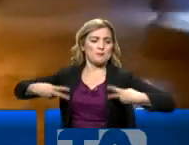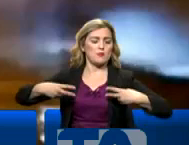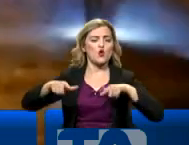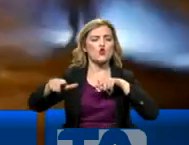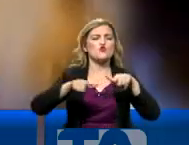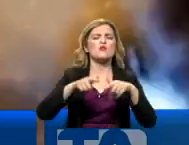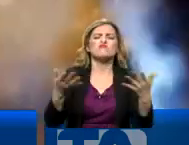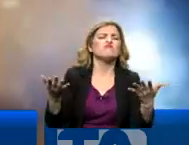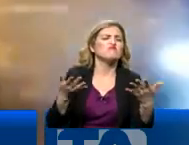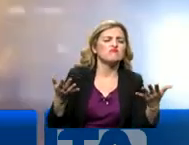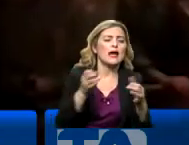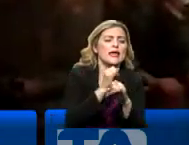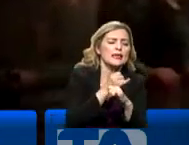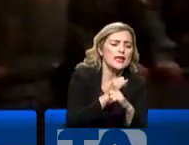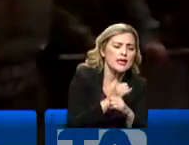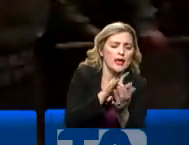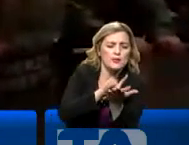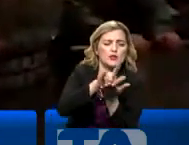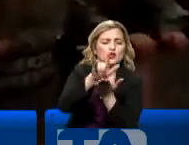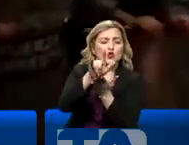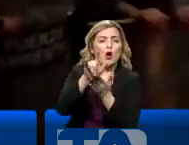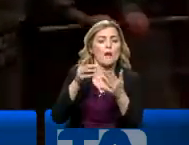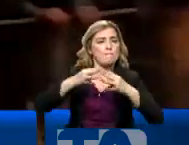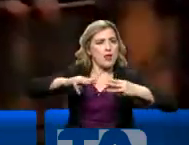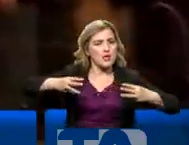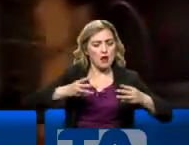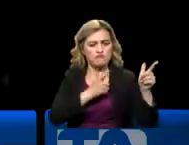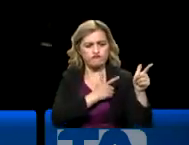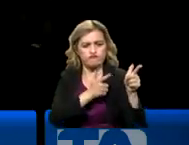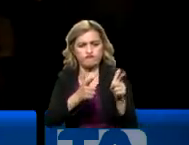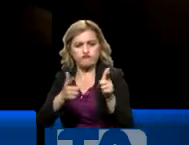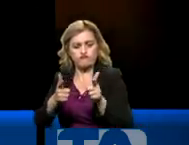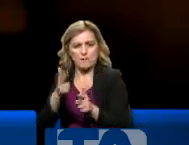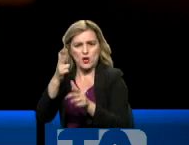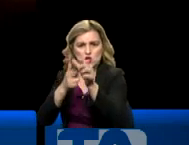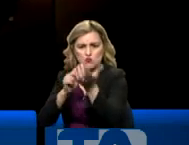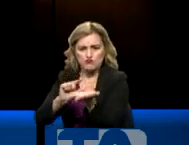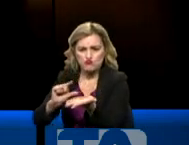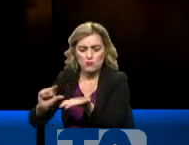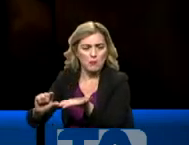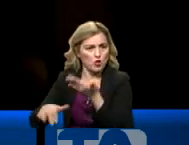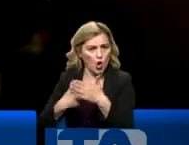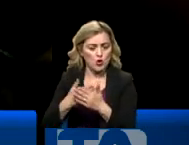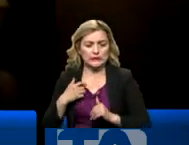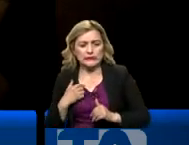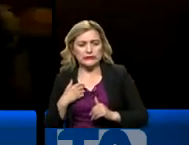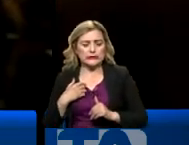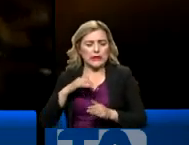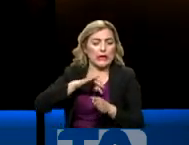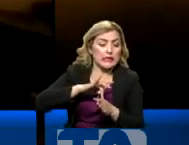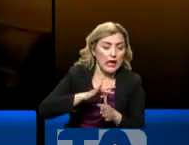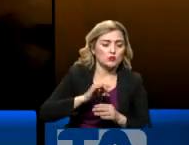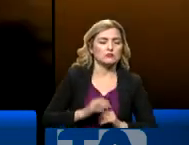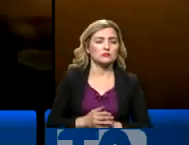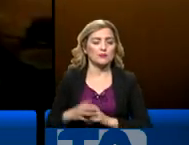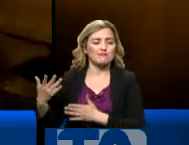y aviación, aeronaves y material bélico que estaban en riesgo. La policía llegó y enseguida una espesa capa de humo y olor a